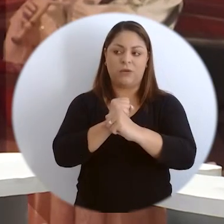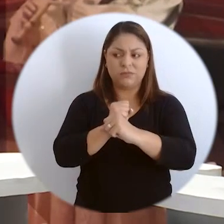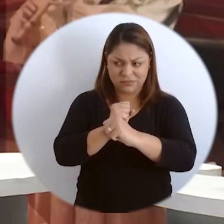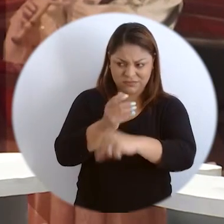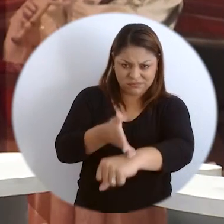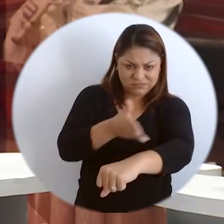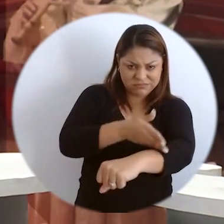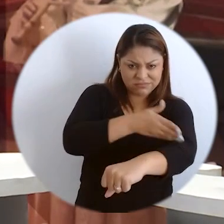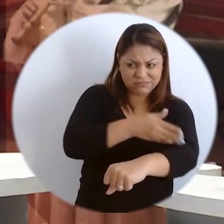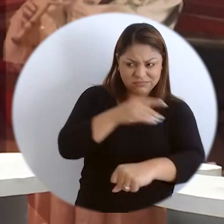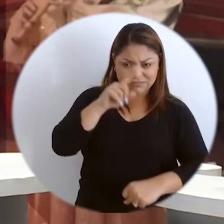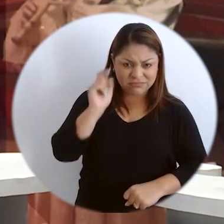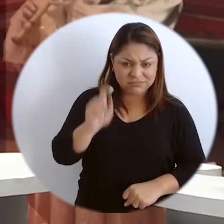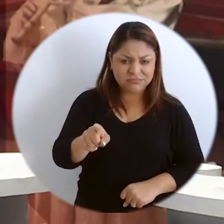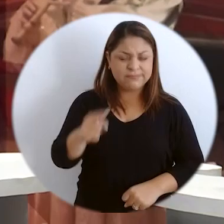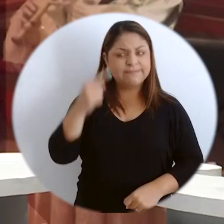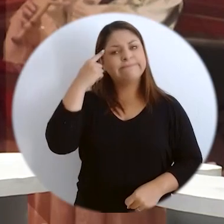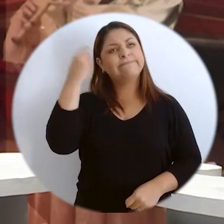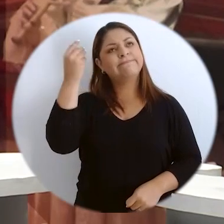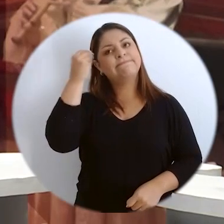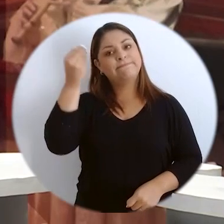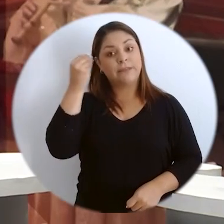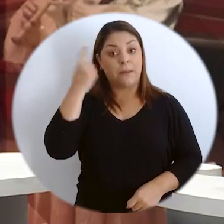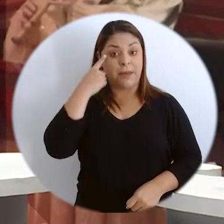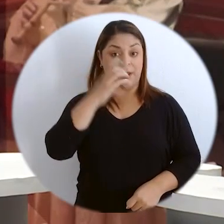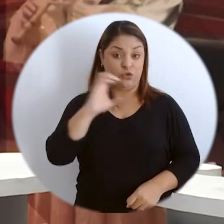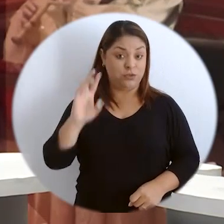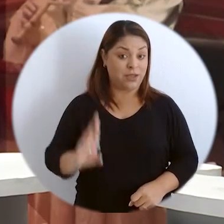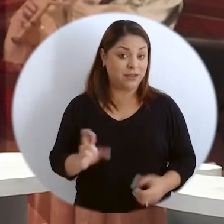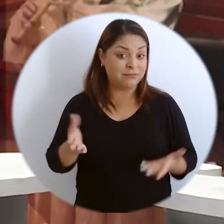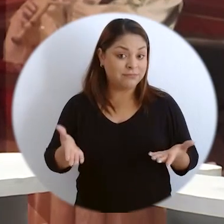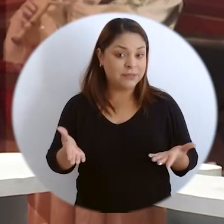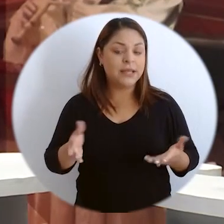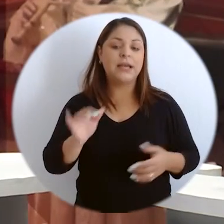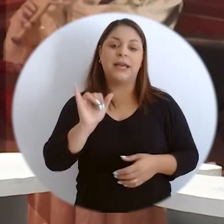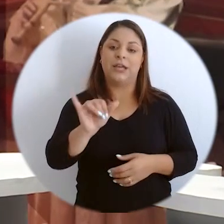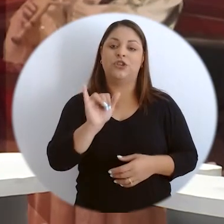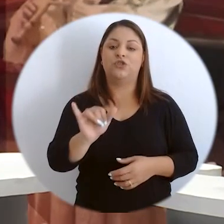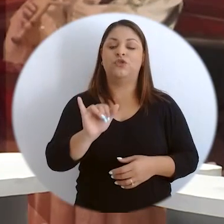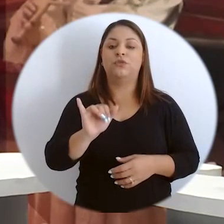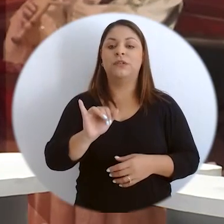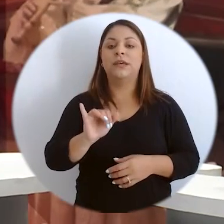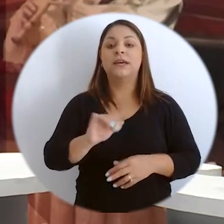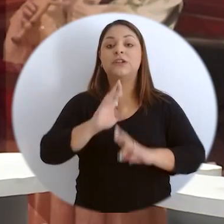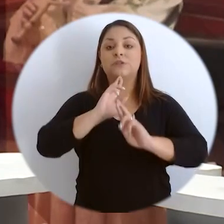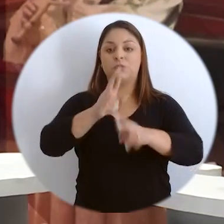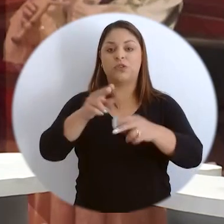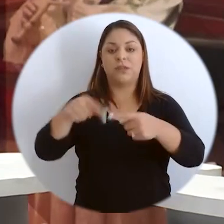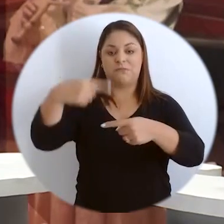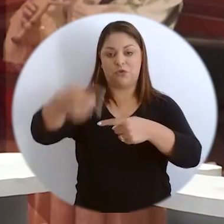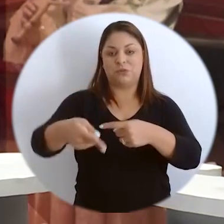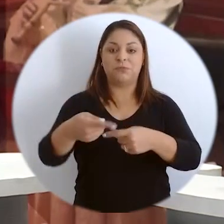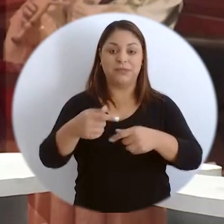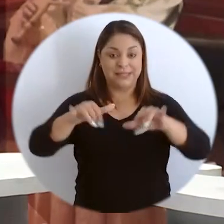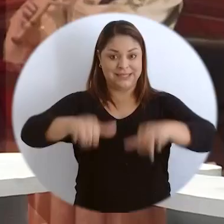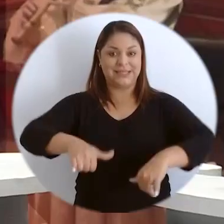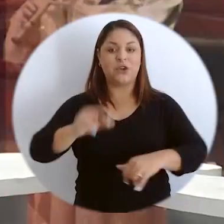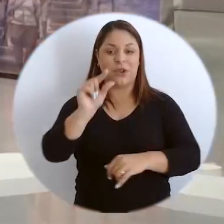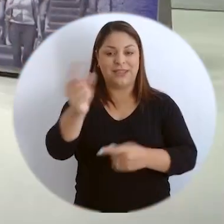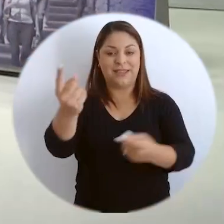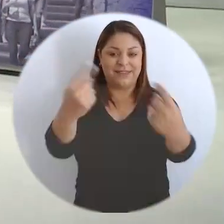integral de vida de la población costarricense. Eso lo vamos a responder al regresar. Quédese con una mirada que ya volvemos.